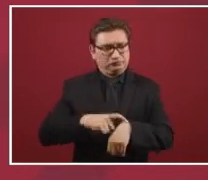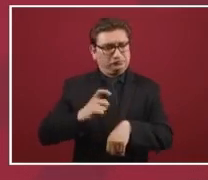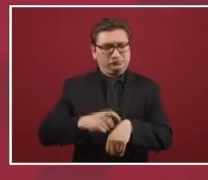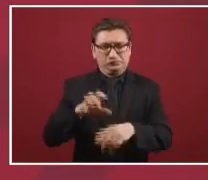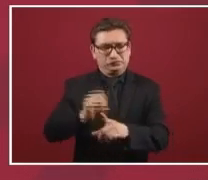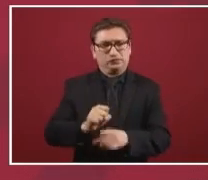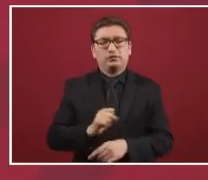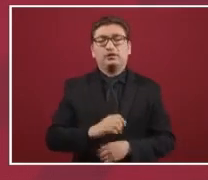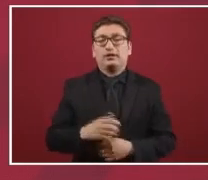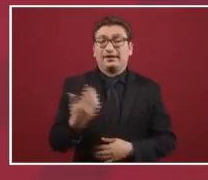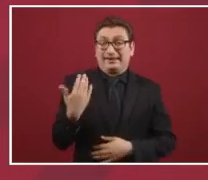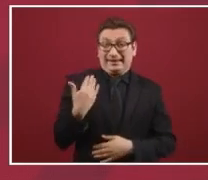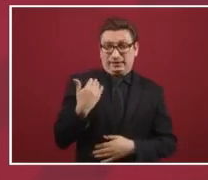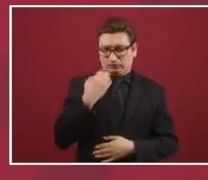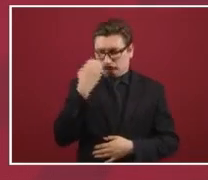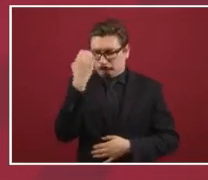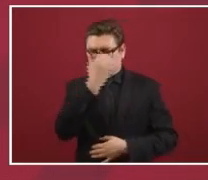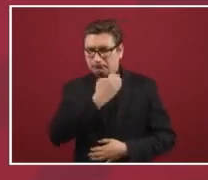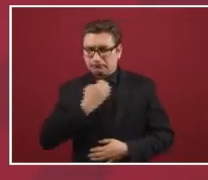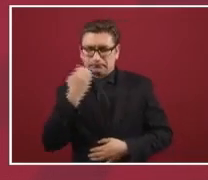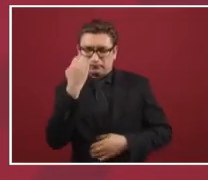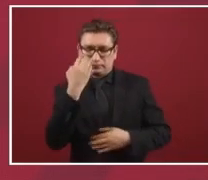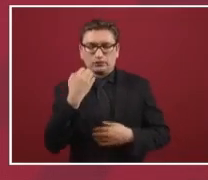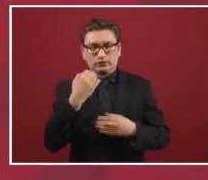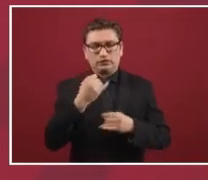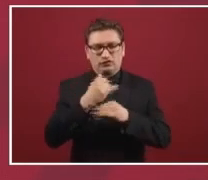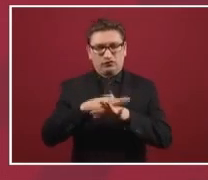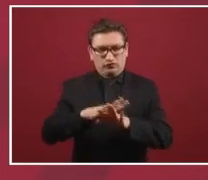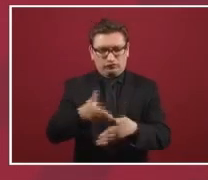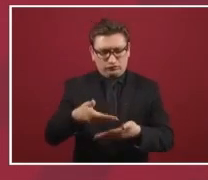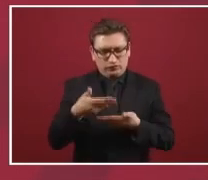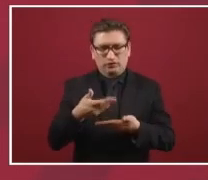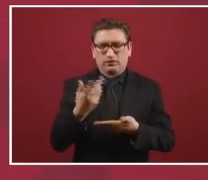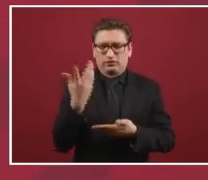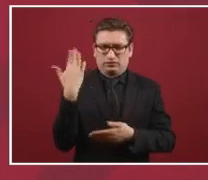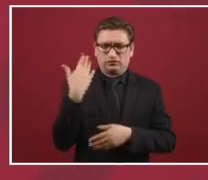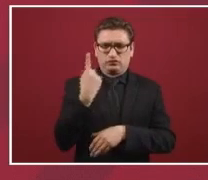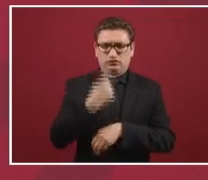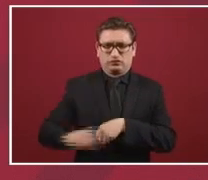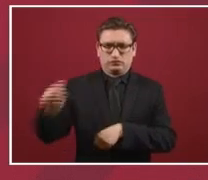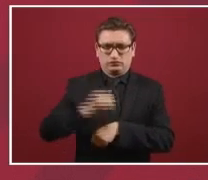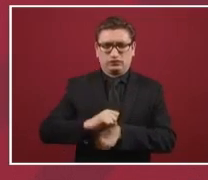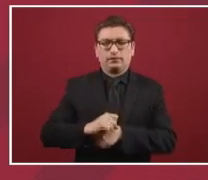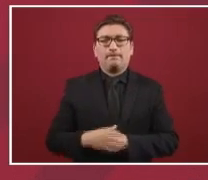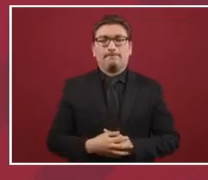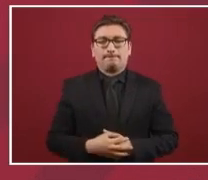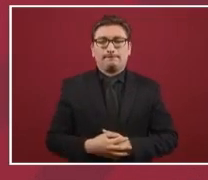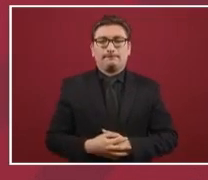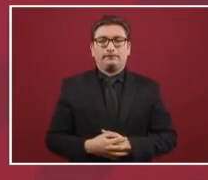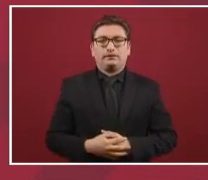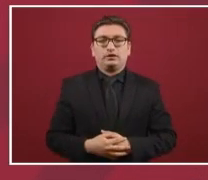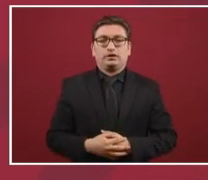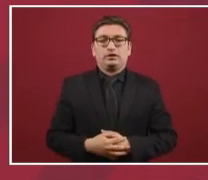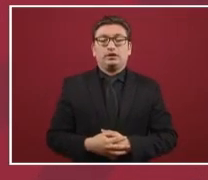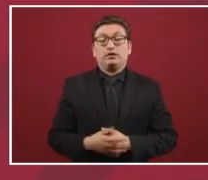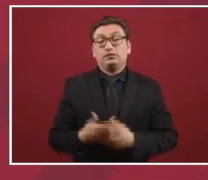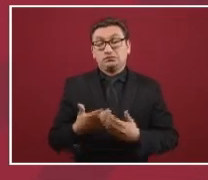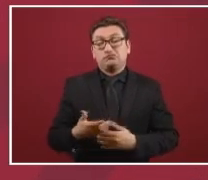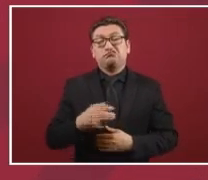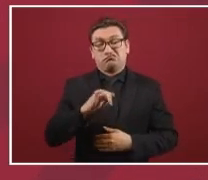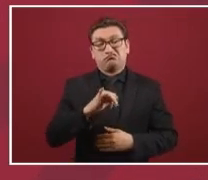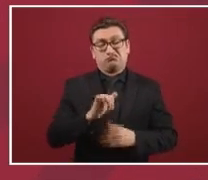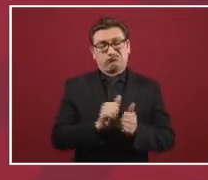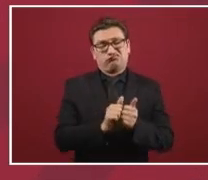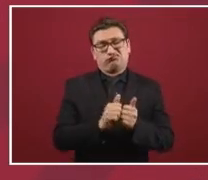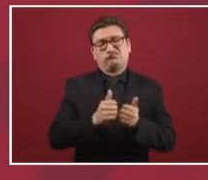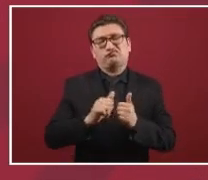Acabo de tener una evaluación pues la semana pasada y sí hay un